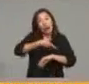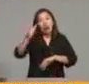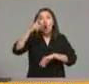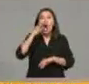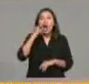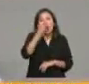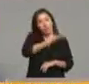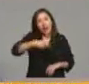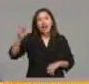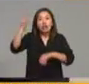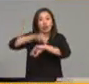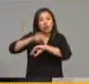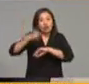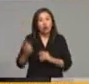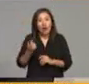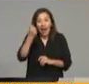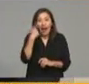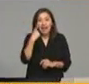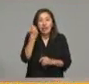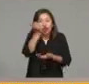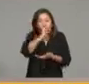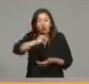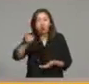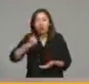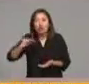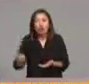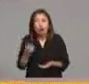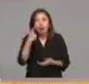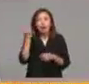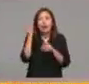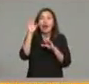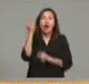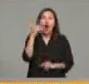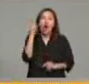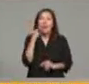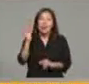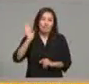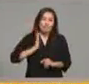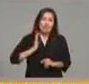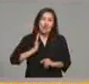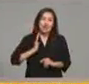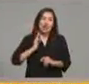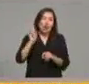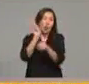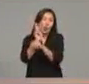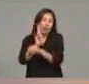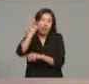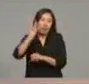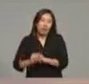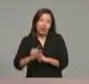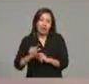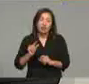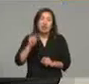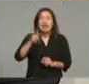o de otra zona genital digamos no los hombres tenemos más miedo de ir al médico y nos cuidamos menos pero está cambiando